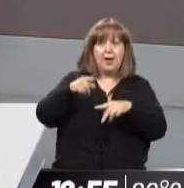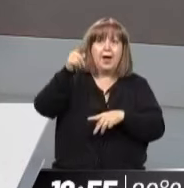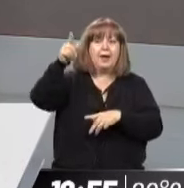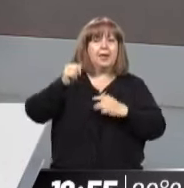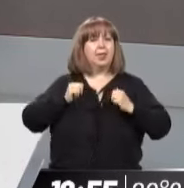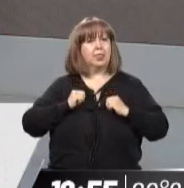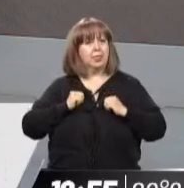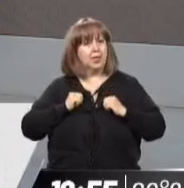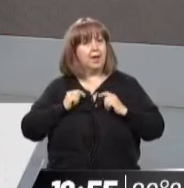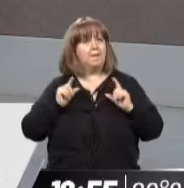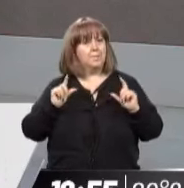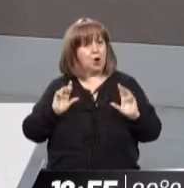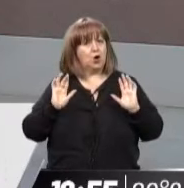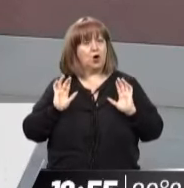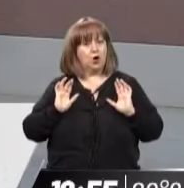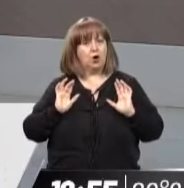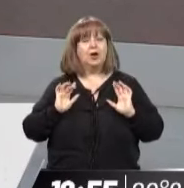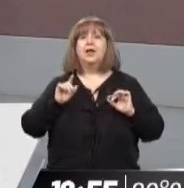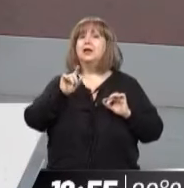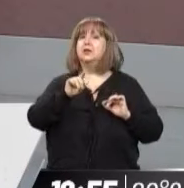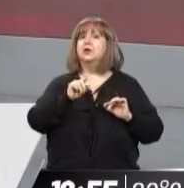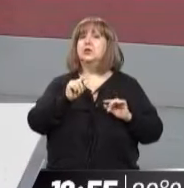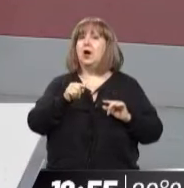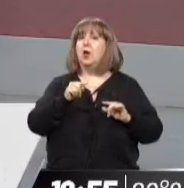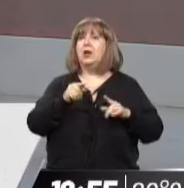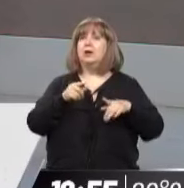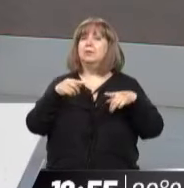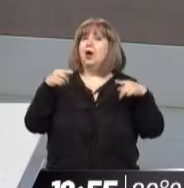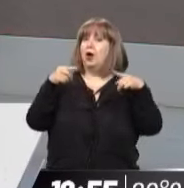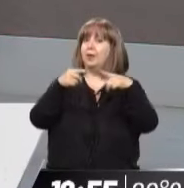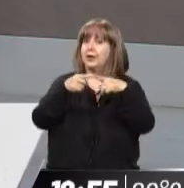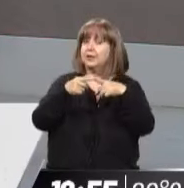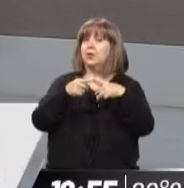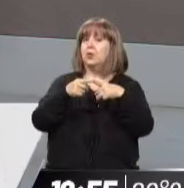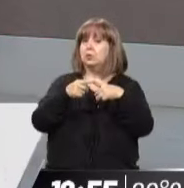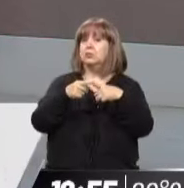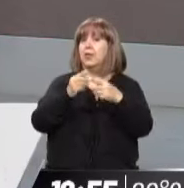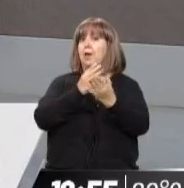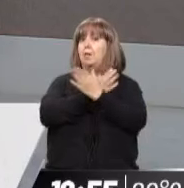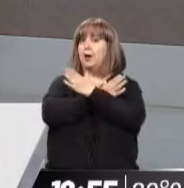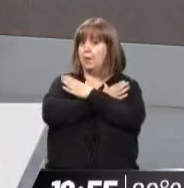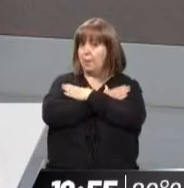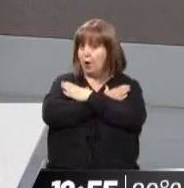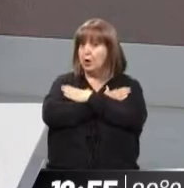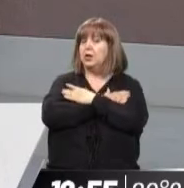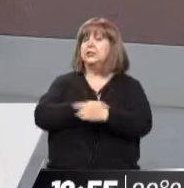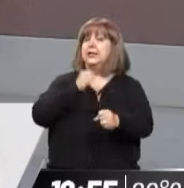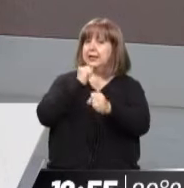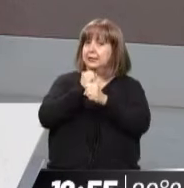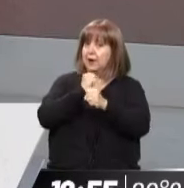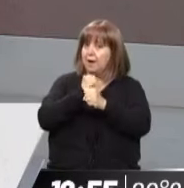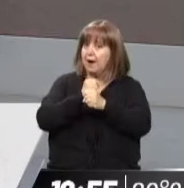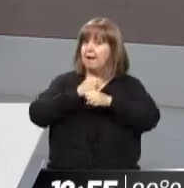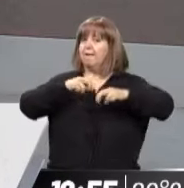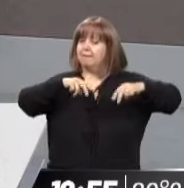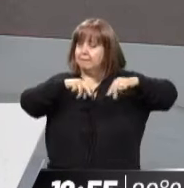costados, que en el Atlético de Madrid. Por eso va a tener un desafío grande en el 2023. Bueno, quizás ahora está motivado lo que ha